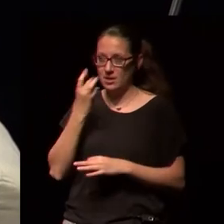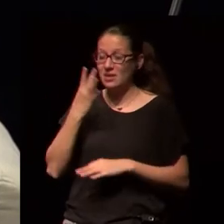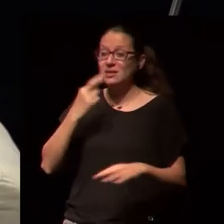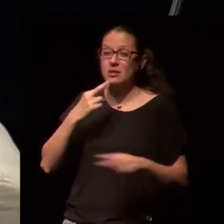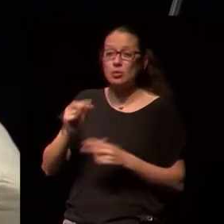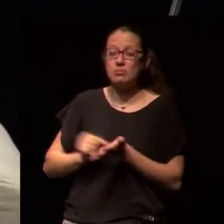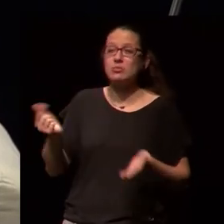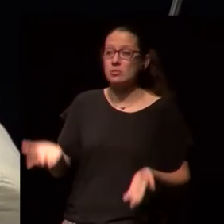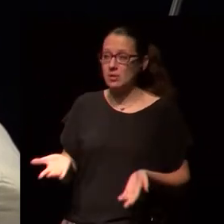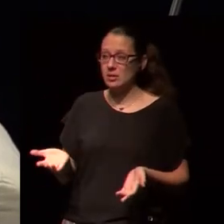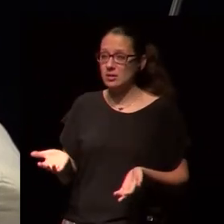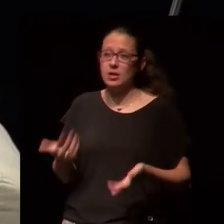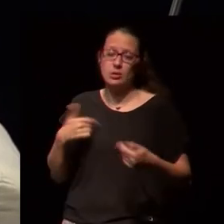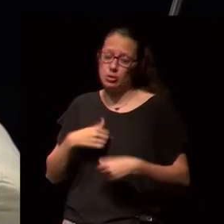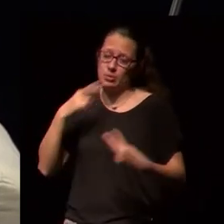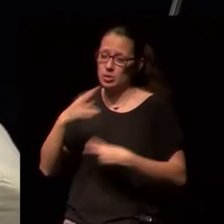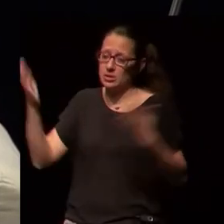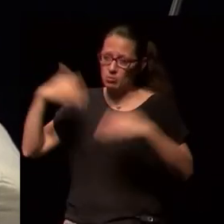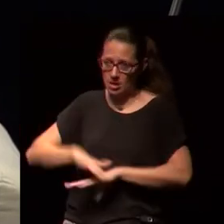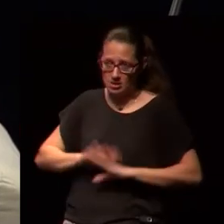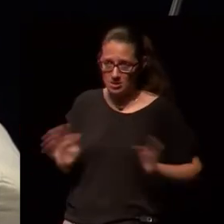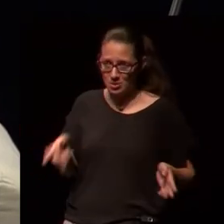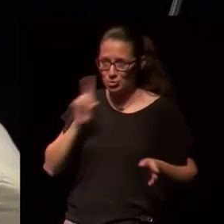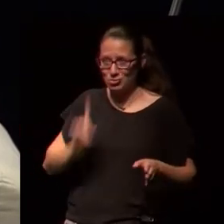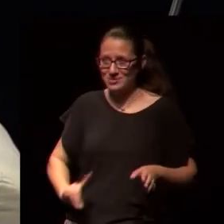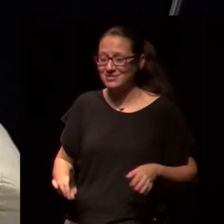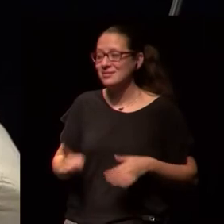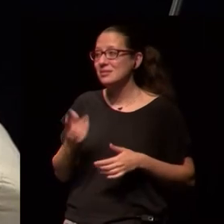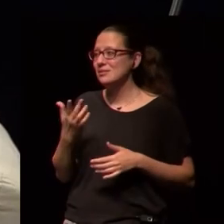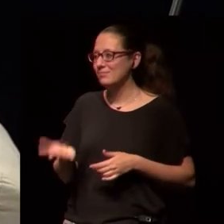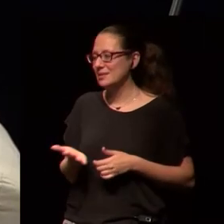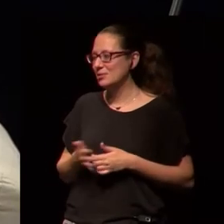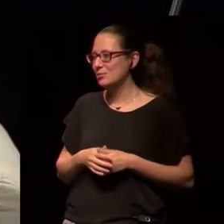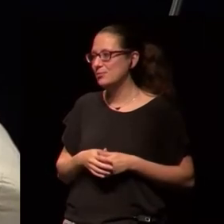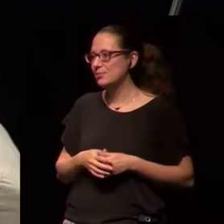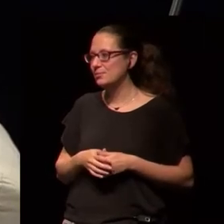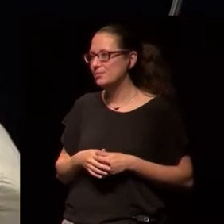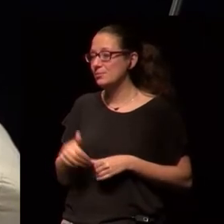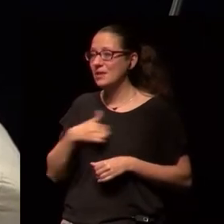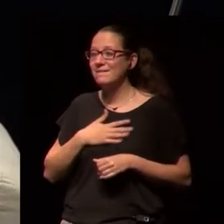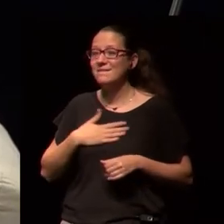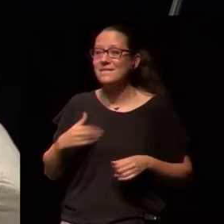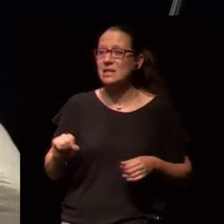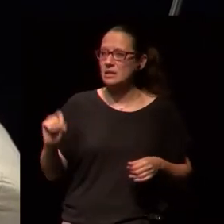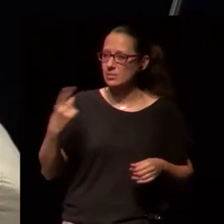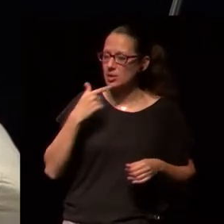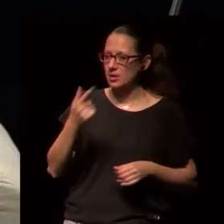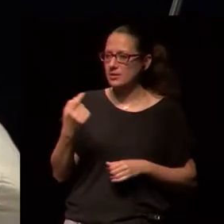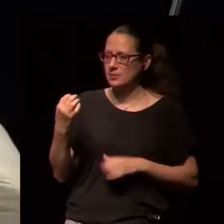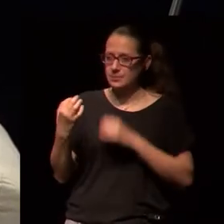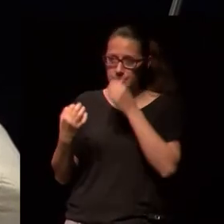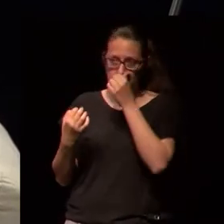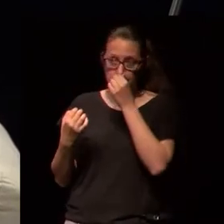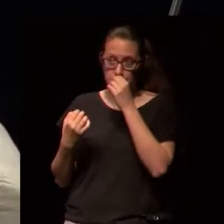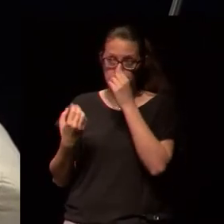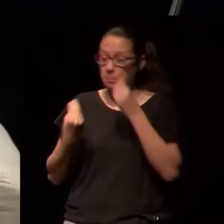rápida es que no, no tengo la respuesta. Pero voy a decir, en primer lugar, que siempre en la